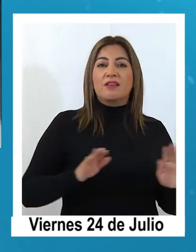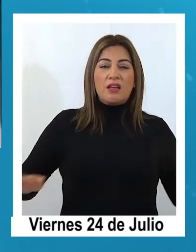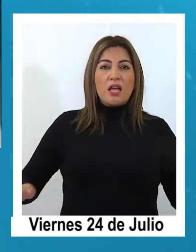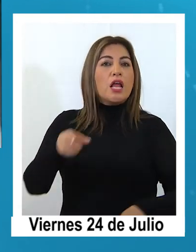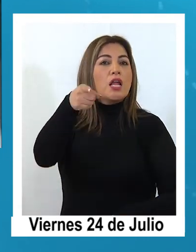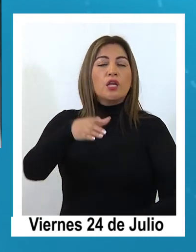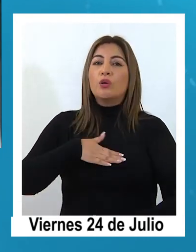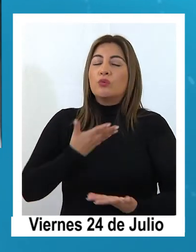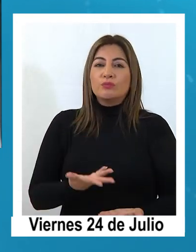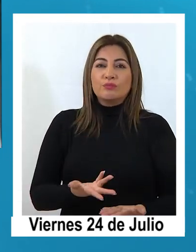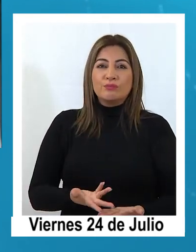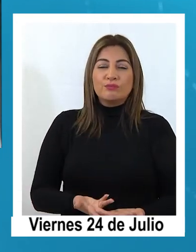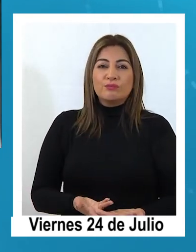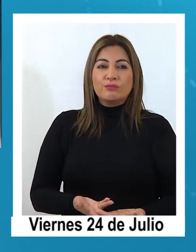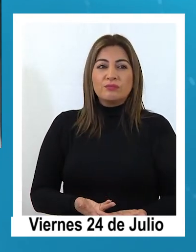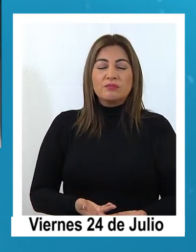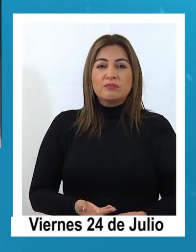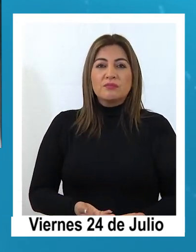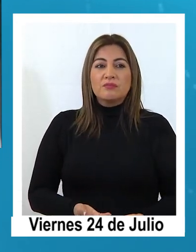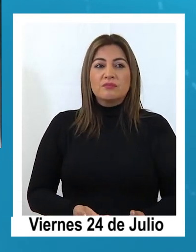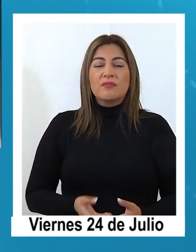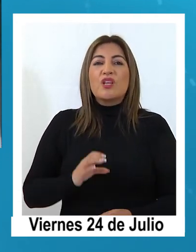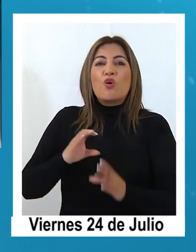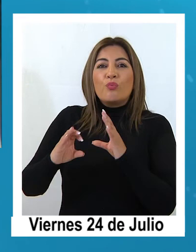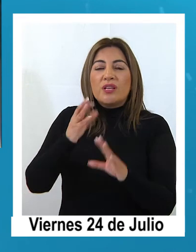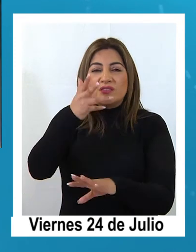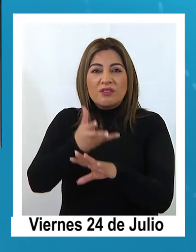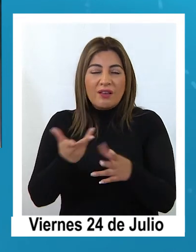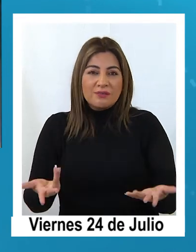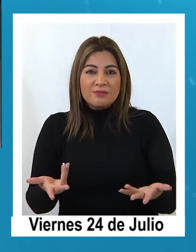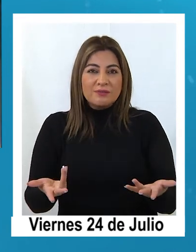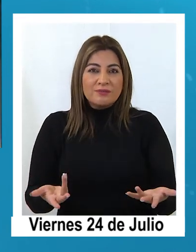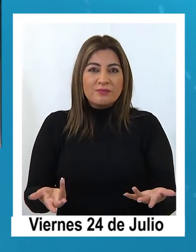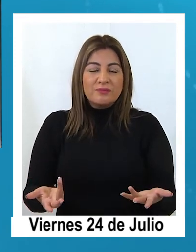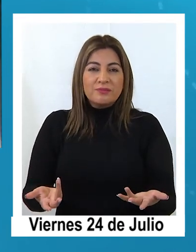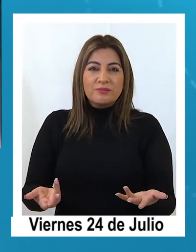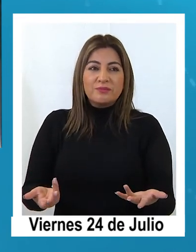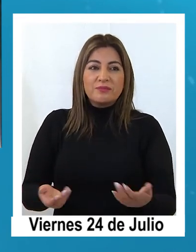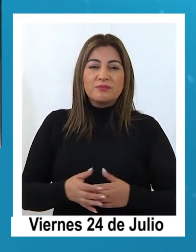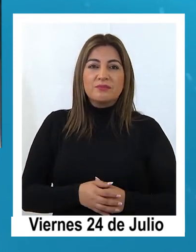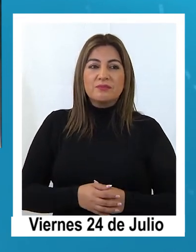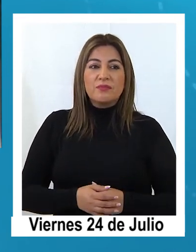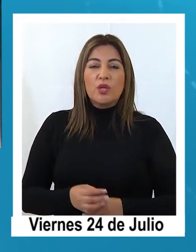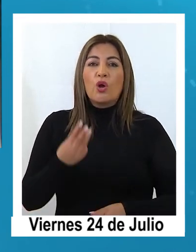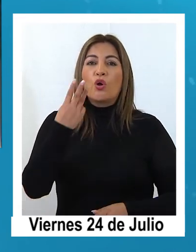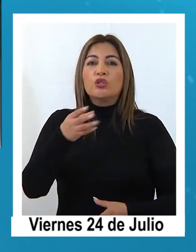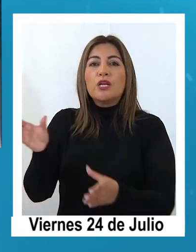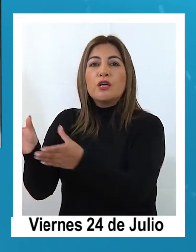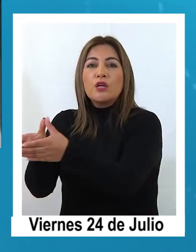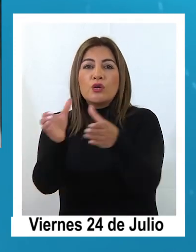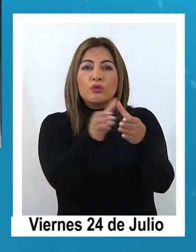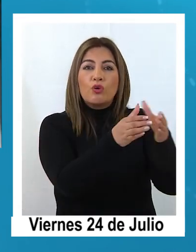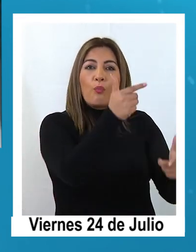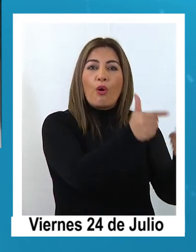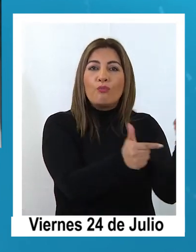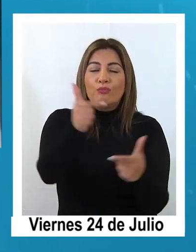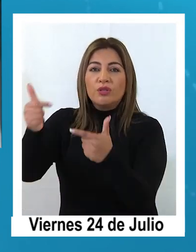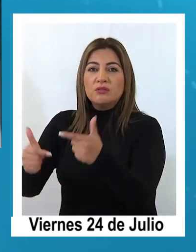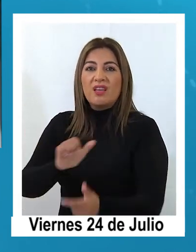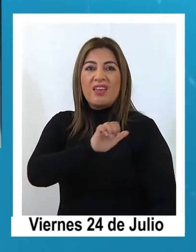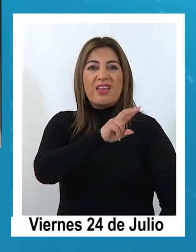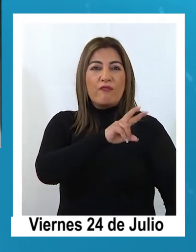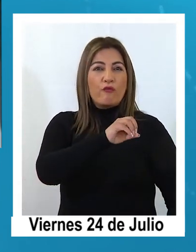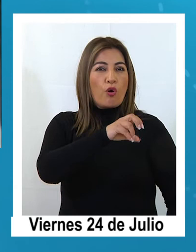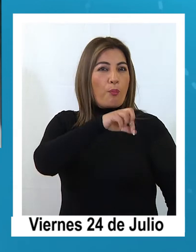sombra que tenemos en todo esto es qué comunicación está teniendo en estos momentos con los tres partidos políticos, con